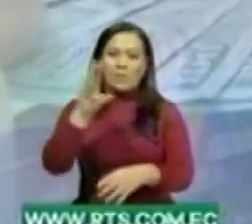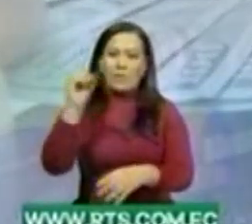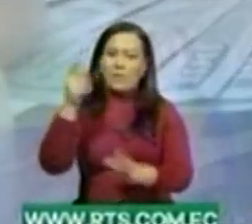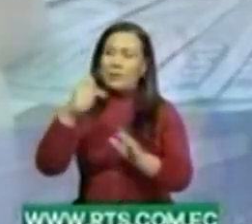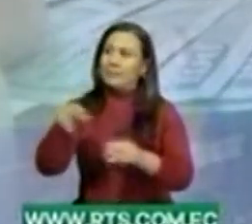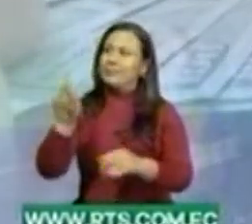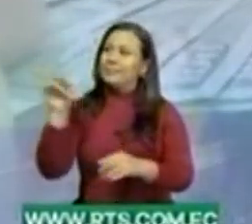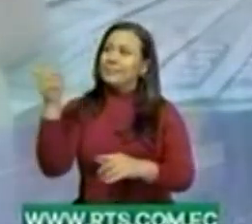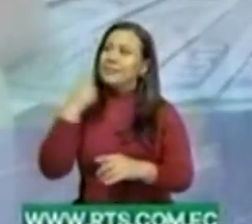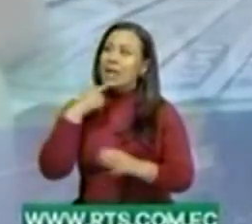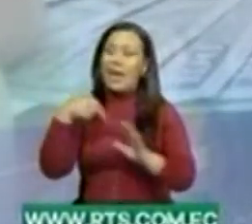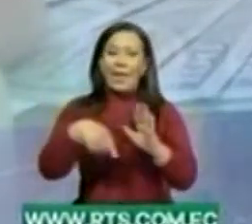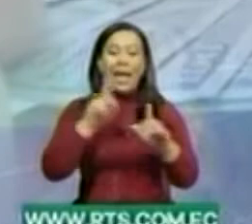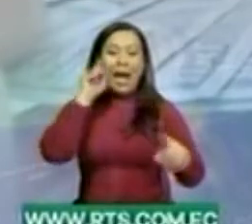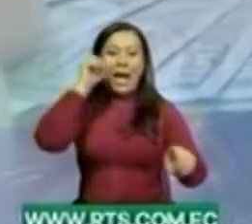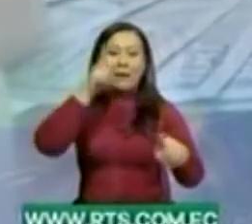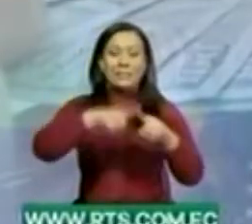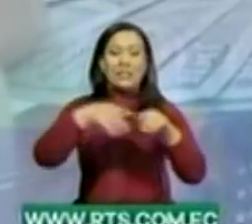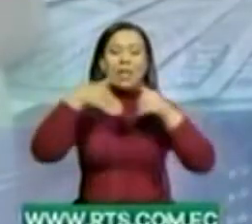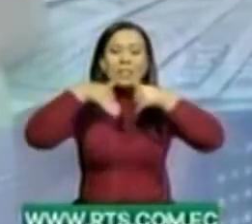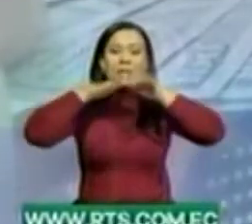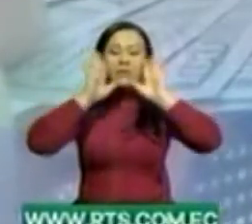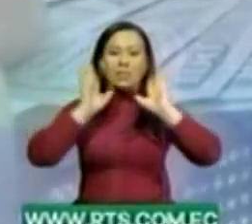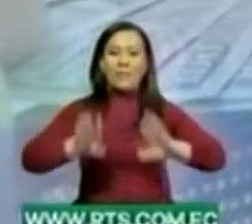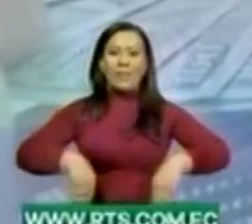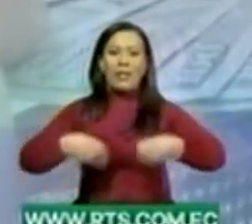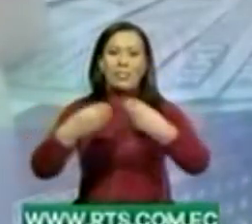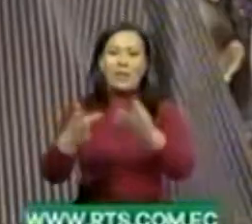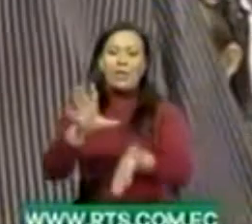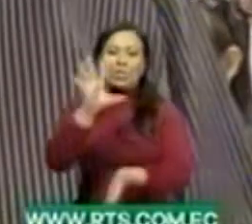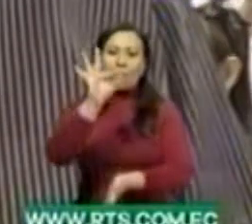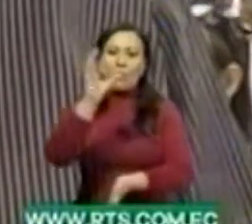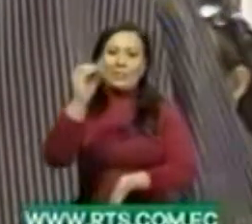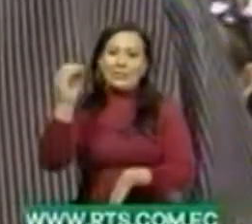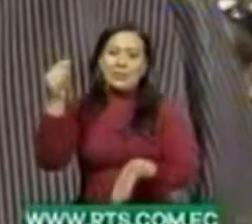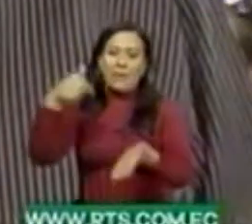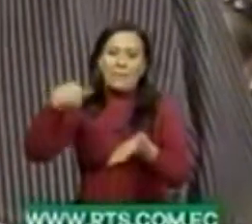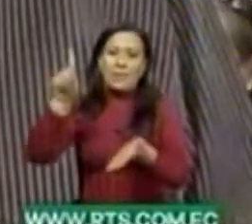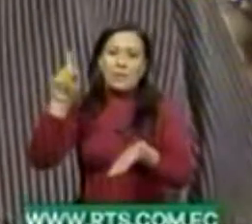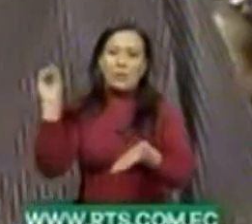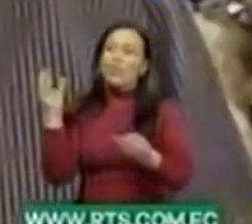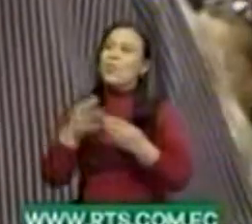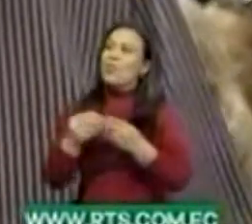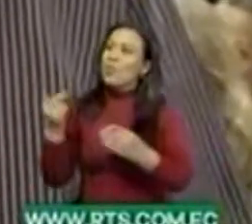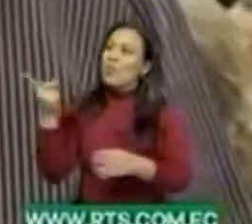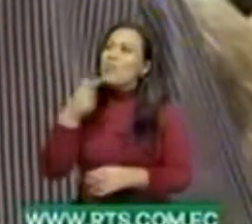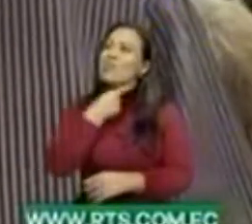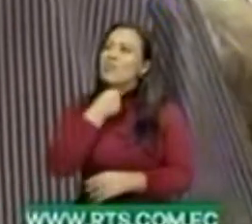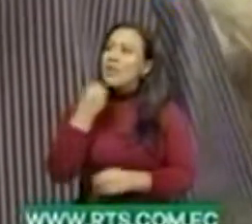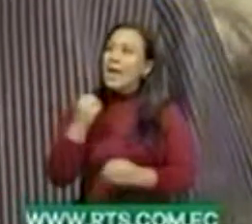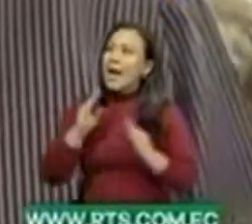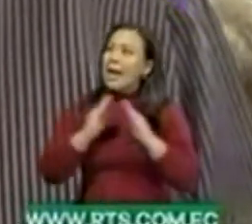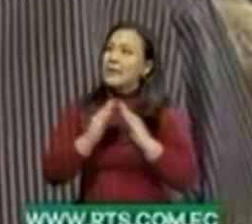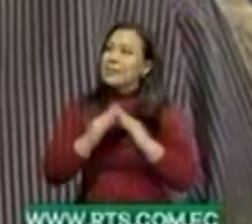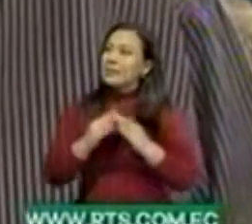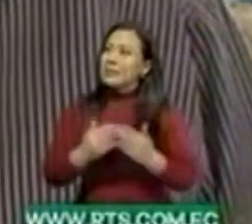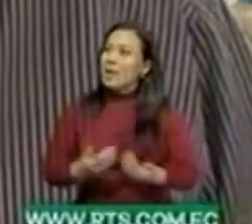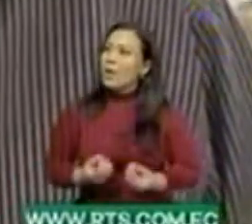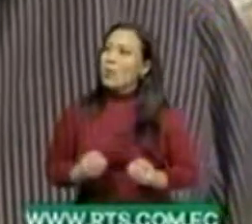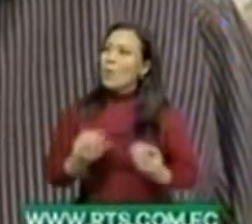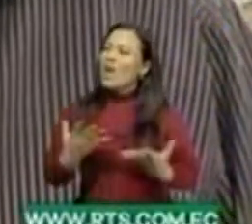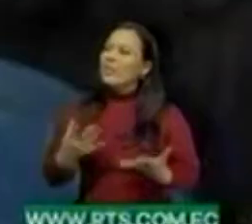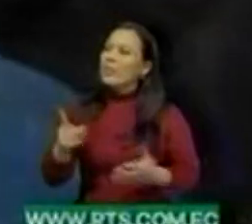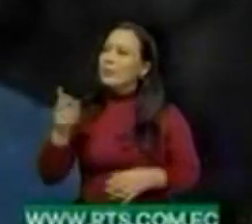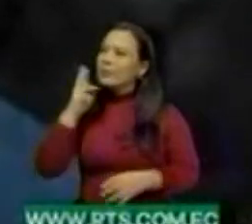los Afiliados aspira a entregar 900 millones. ¿La casa que le interesa cuánto cuesta? Estamos ahorita cotizando una en